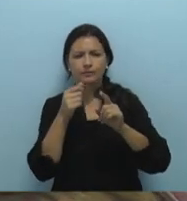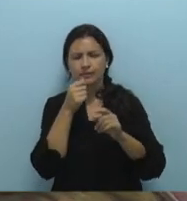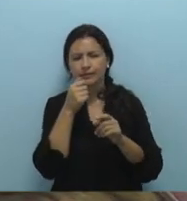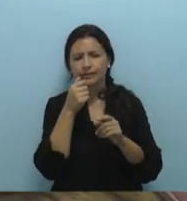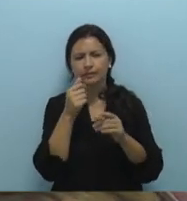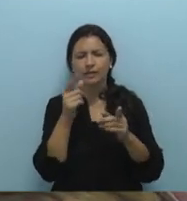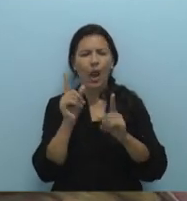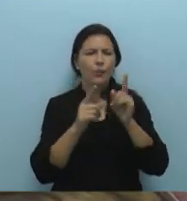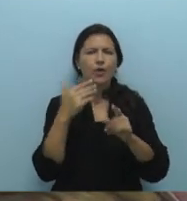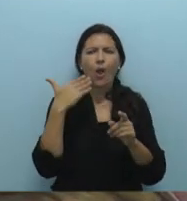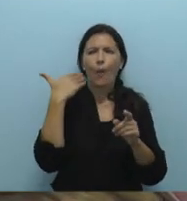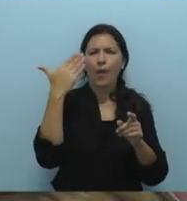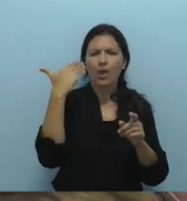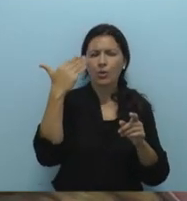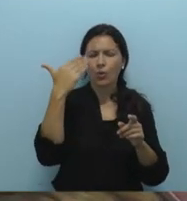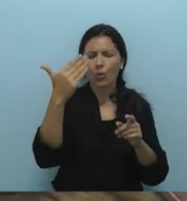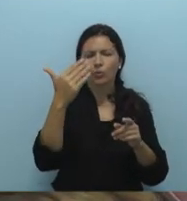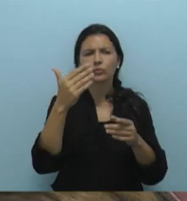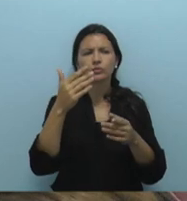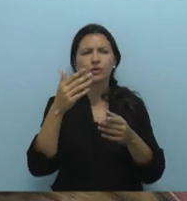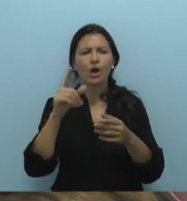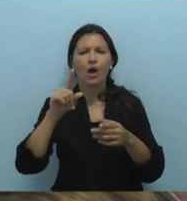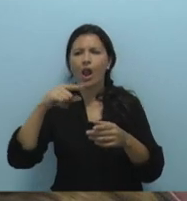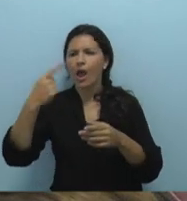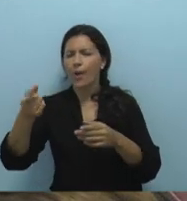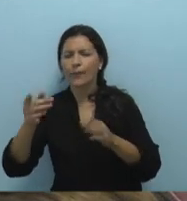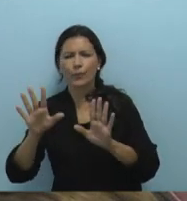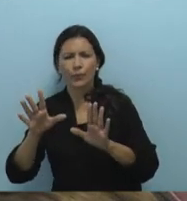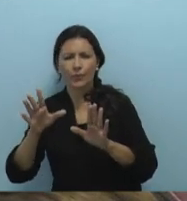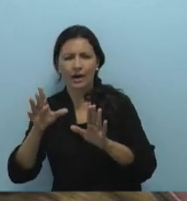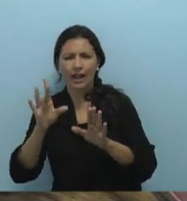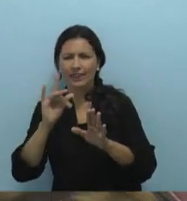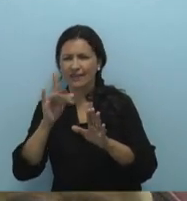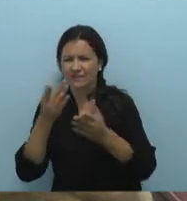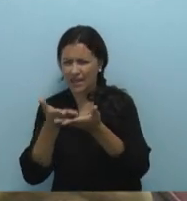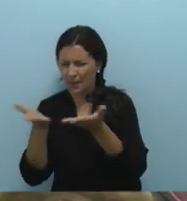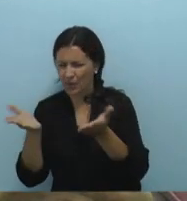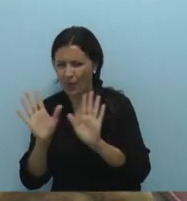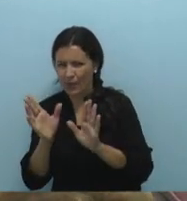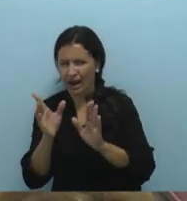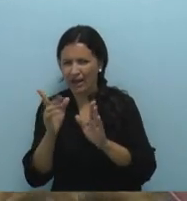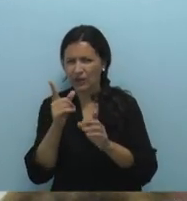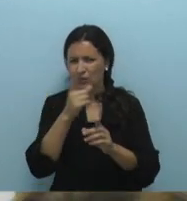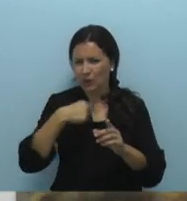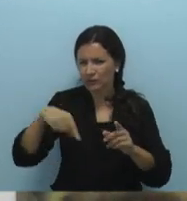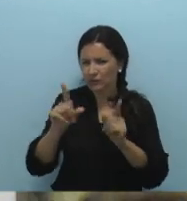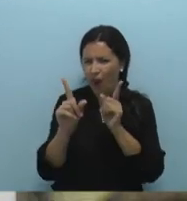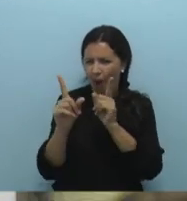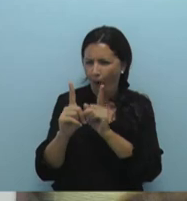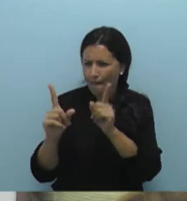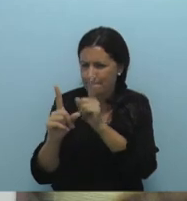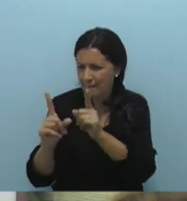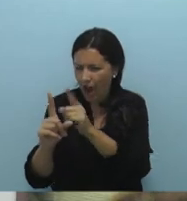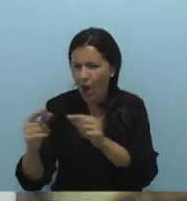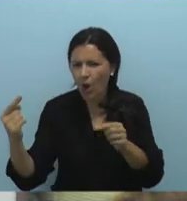sostener. Acá no hubo persecución al senador Armando Traferri. Hay una declaración de